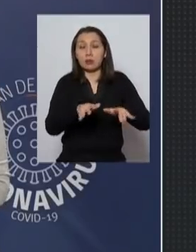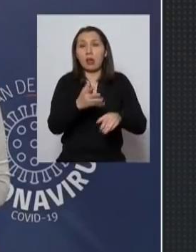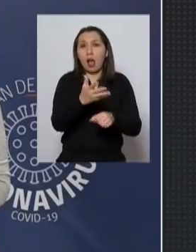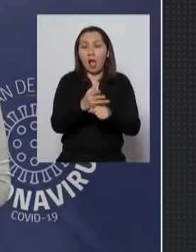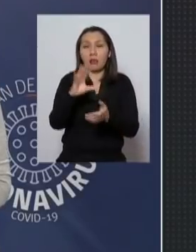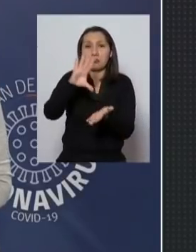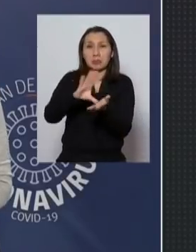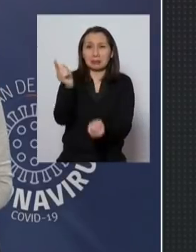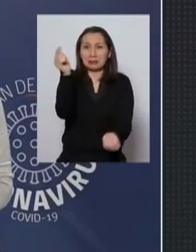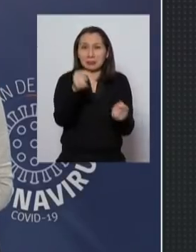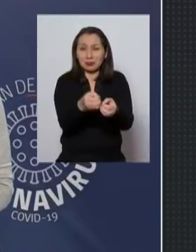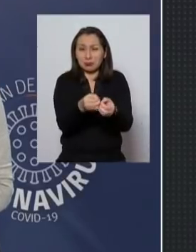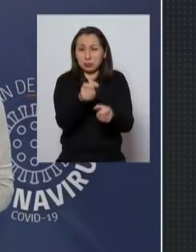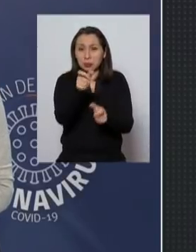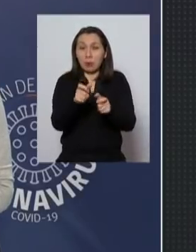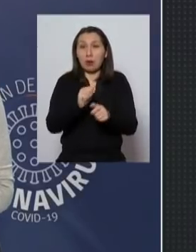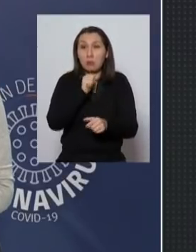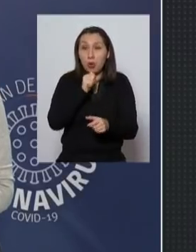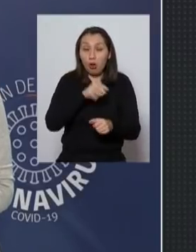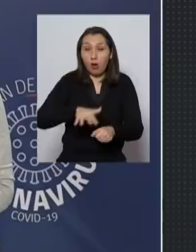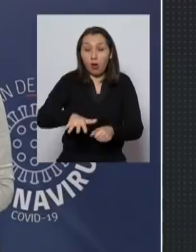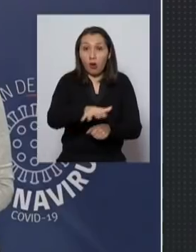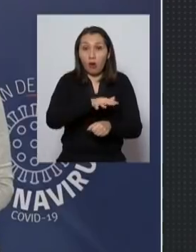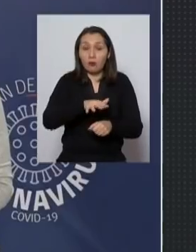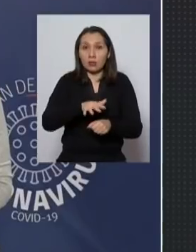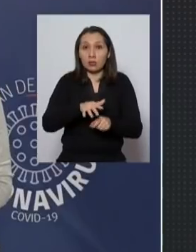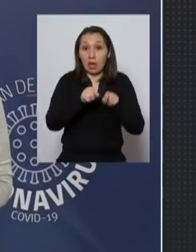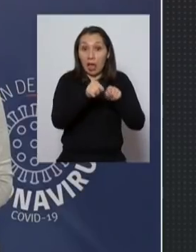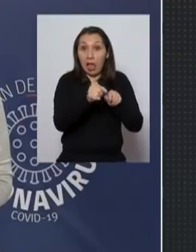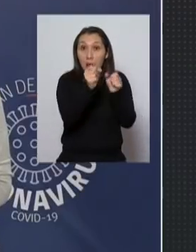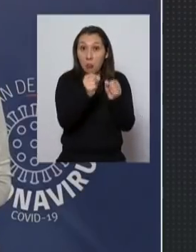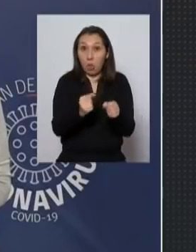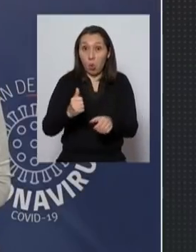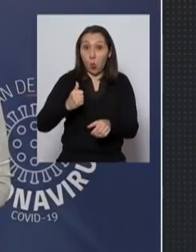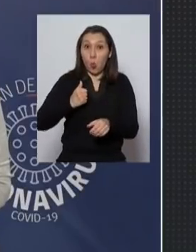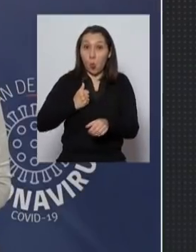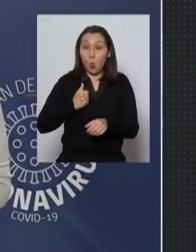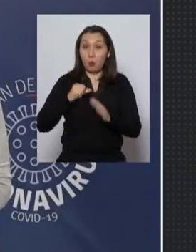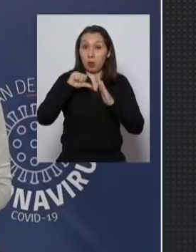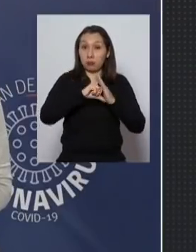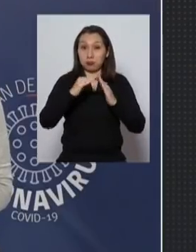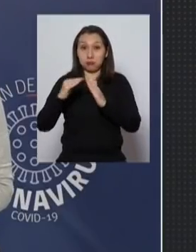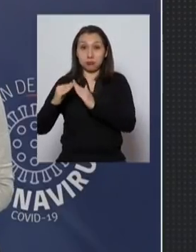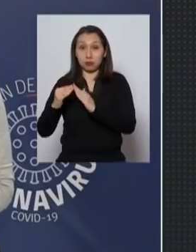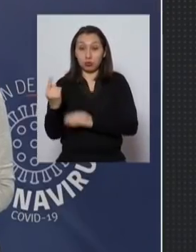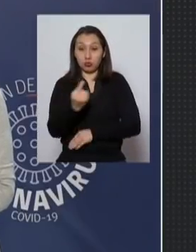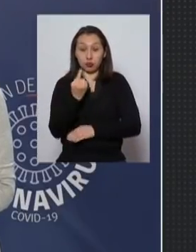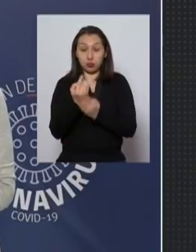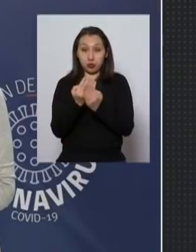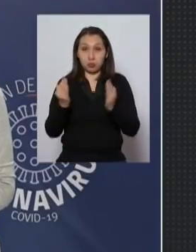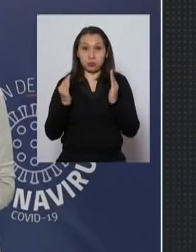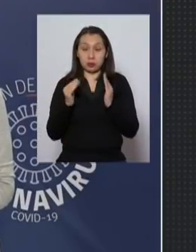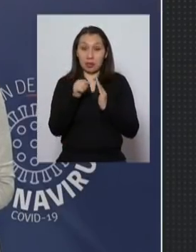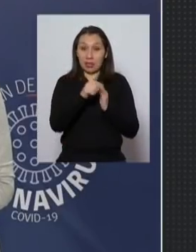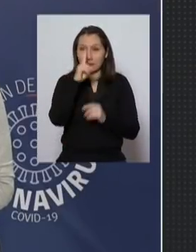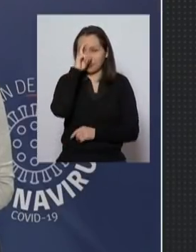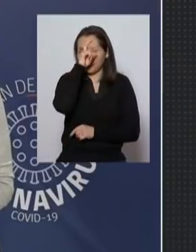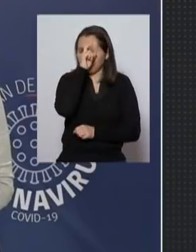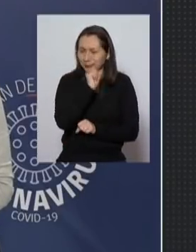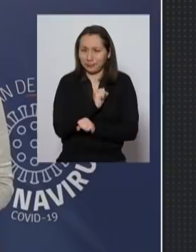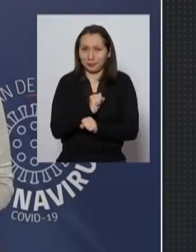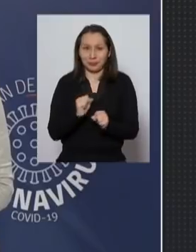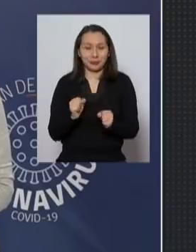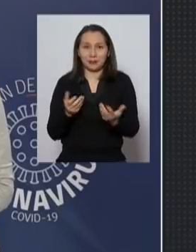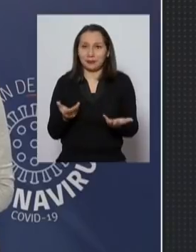donde hay hacinamiento, donde hay pobreza, la posibilidad de cumplir el seguimiento y la cuarentena y el aislamiento en esos lugares es muy